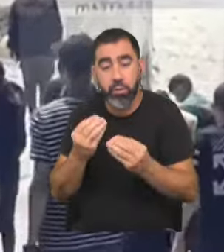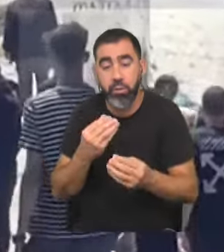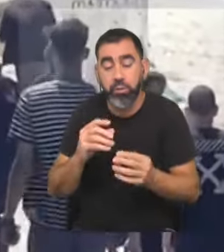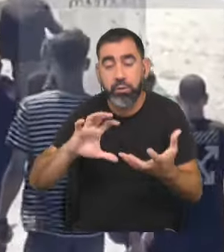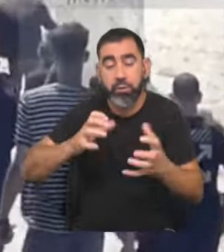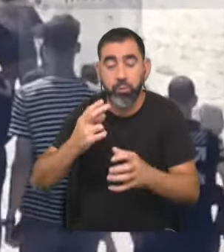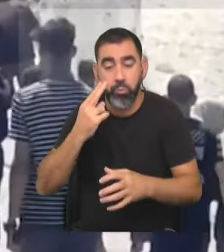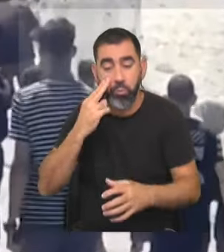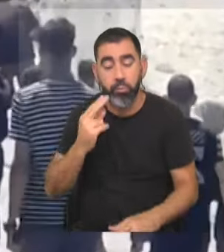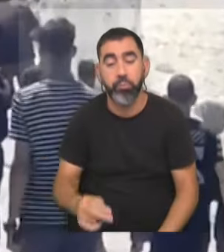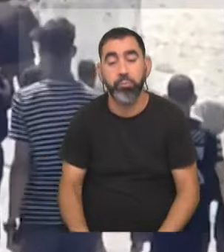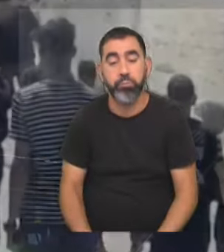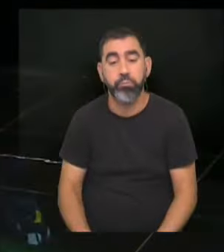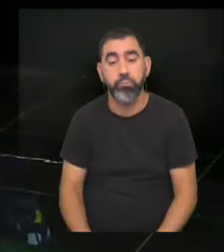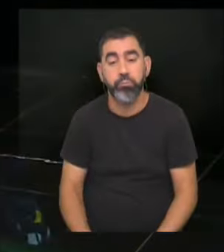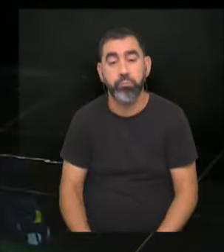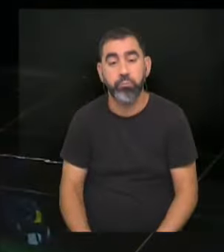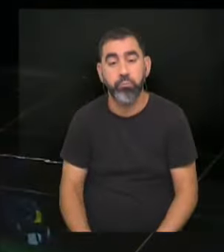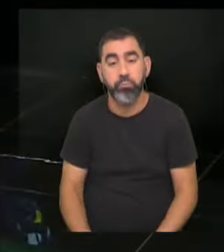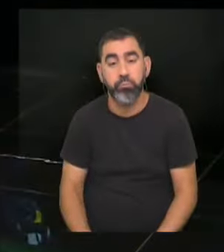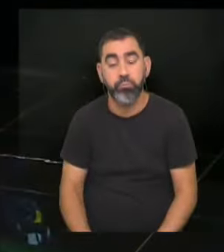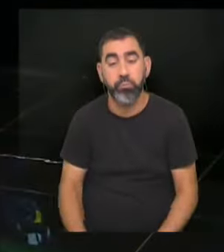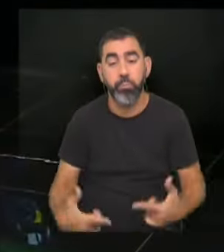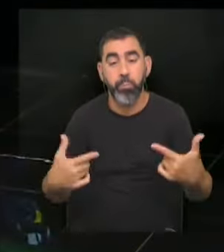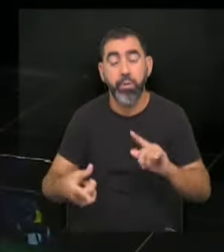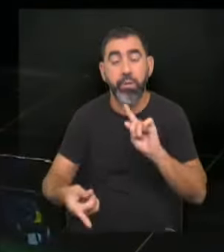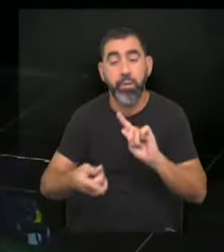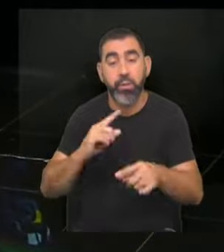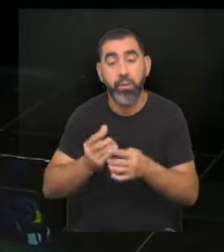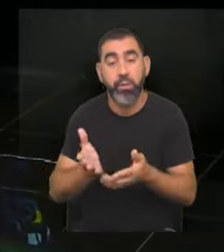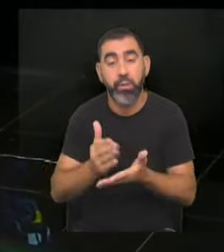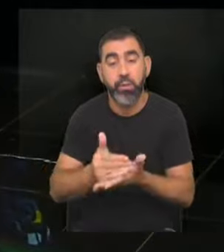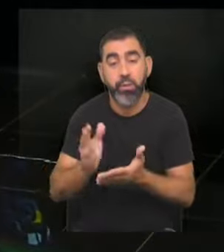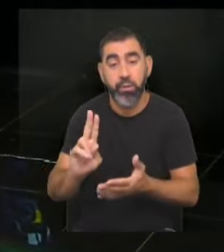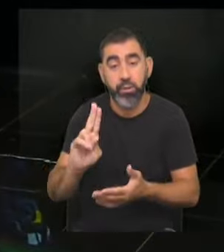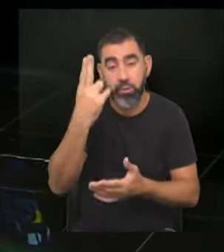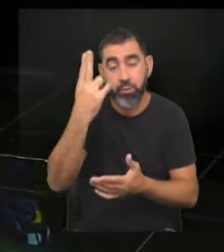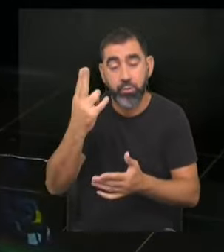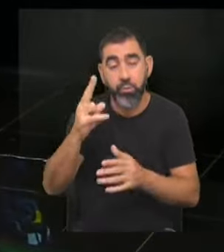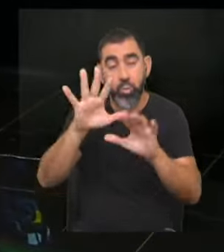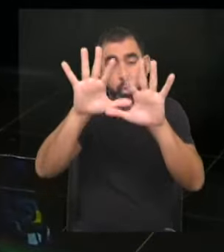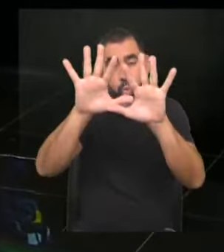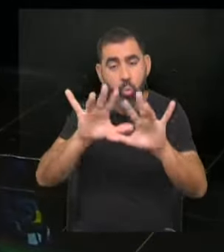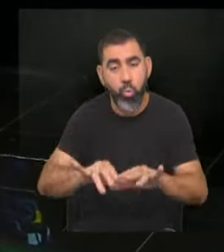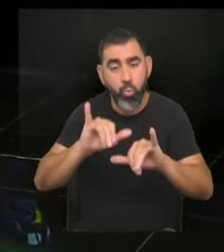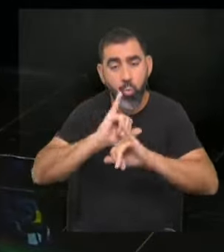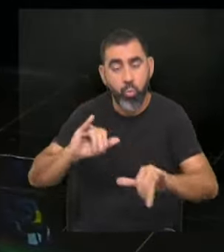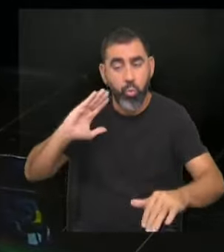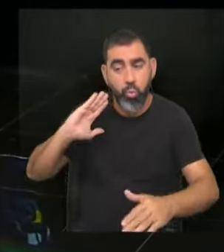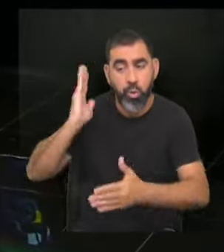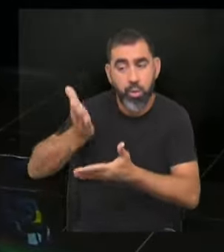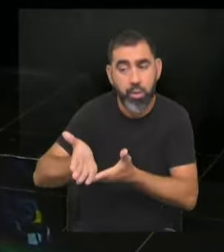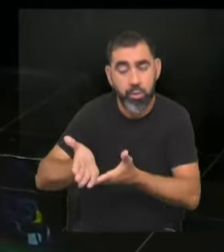la crisis el Ministerio de relaciones exteriores de nuestro país emitió un comunicado condenando